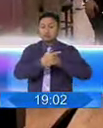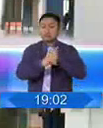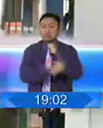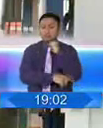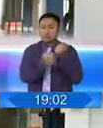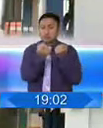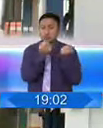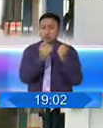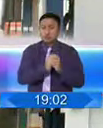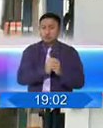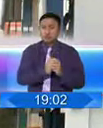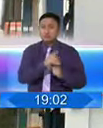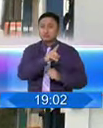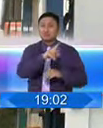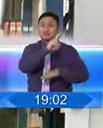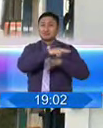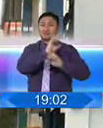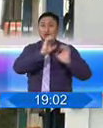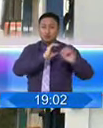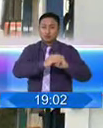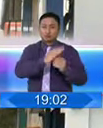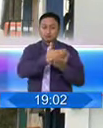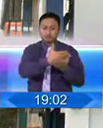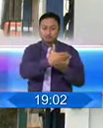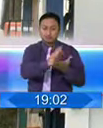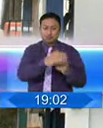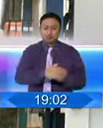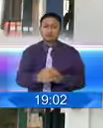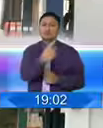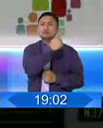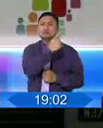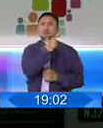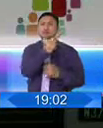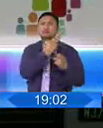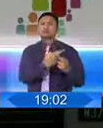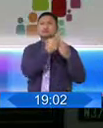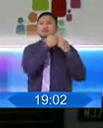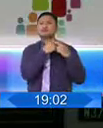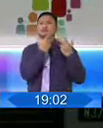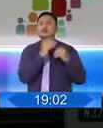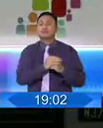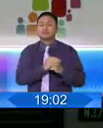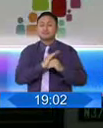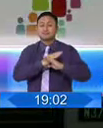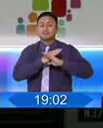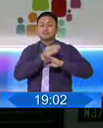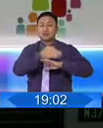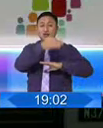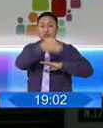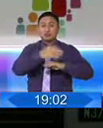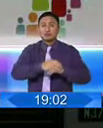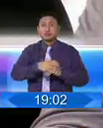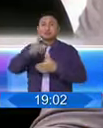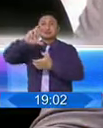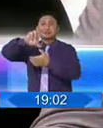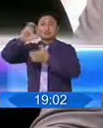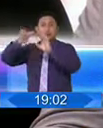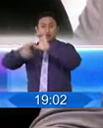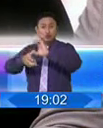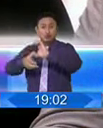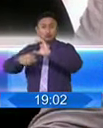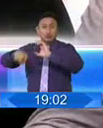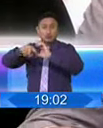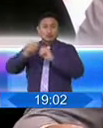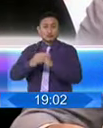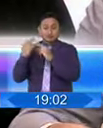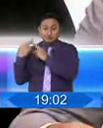control, suprimiendo la Supercom. Las competencias de la superintendencia pasan a la Defensoría del Pueblo y al Cordicom. Una de las